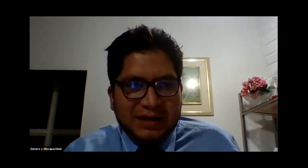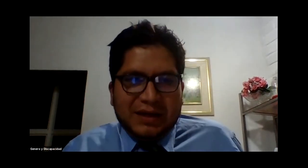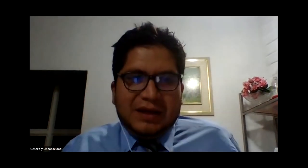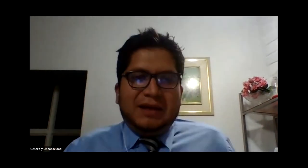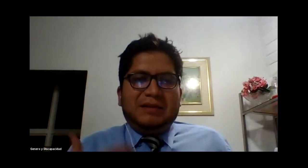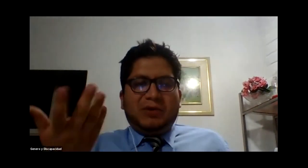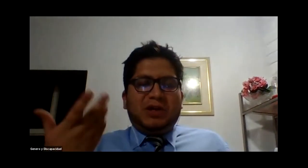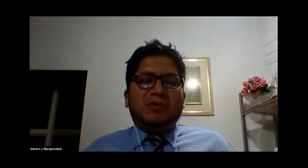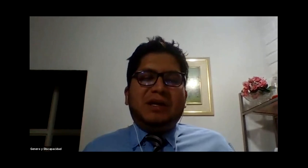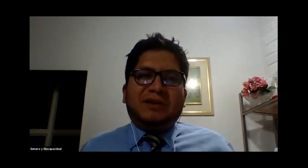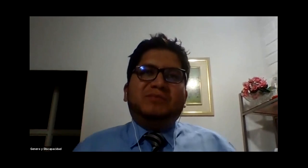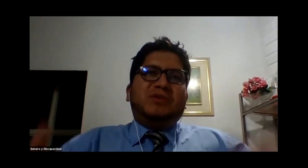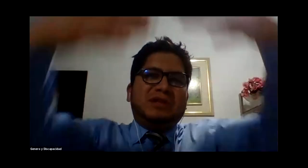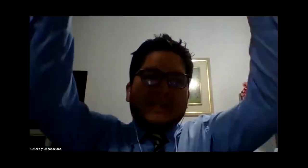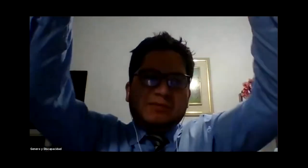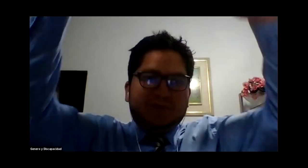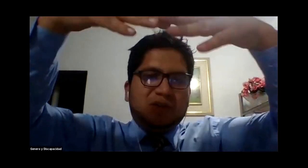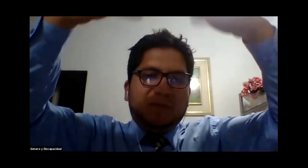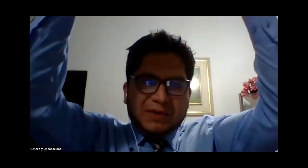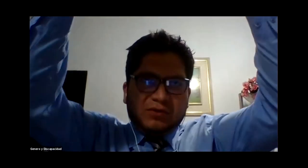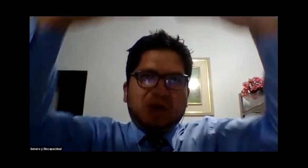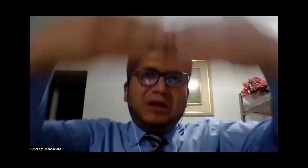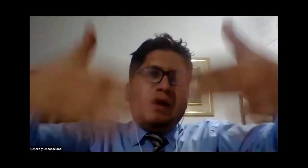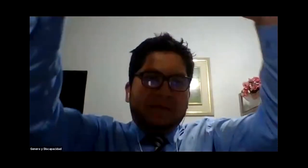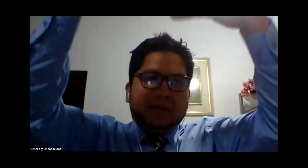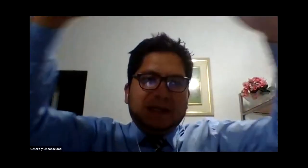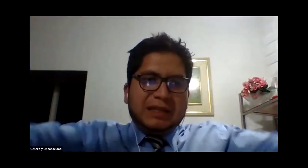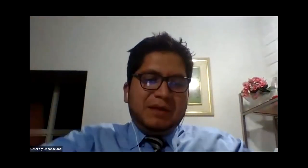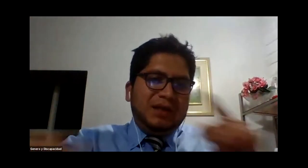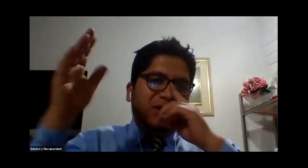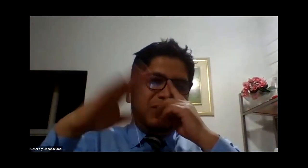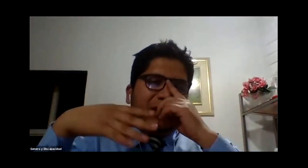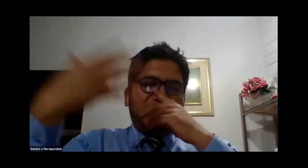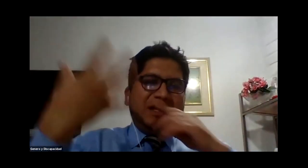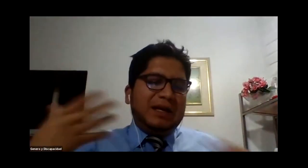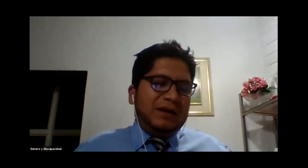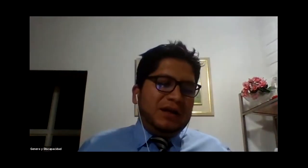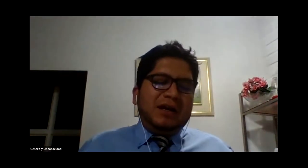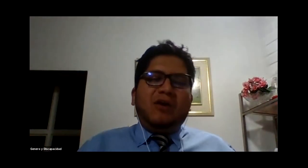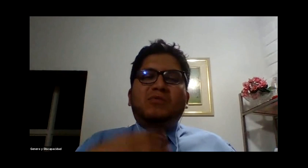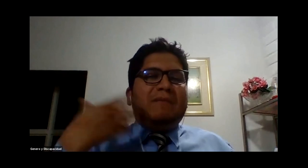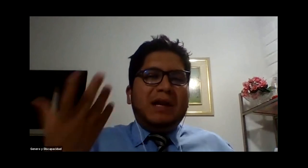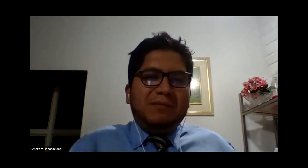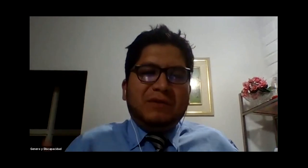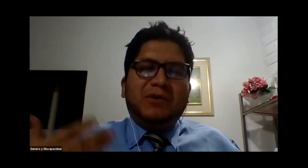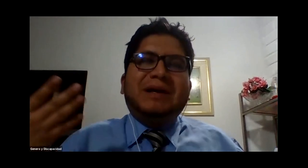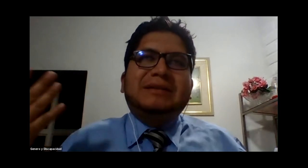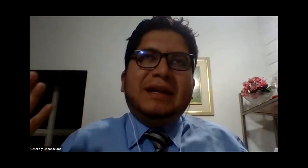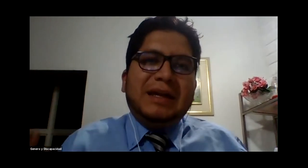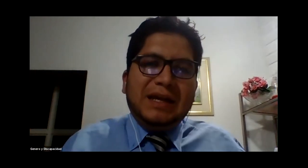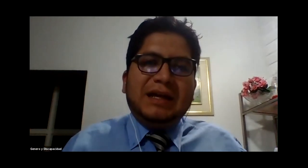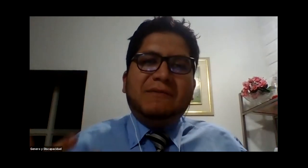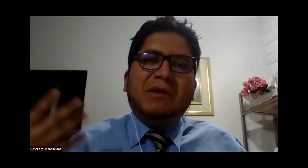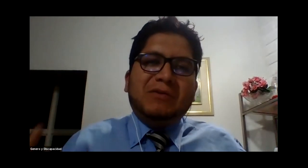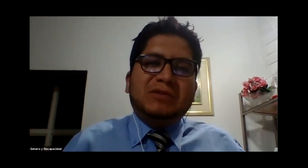más el poder comunicarnos pero si tenemos notemos barbijos que hay una pantalla de vidrio algo que nos proteja hablemos de forma